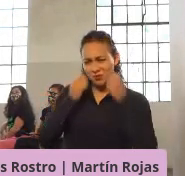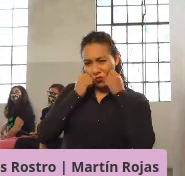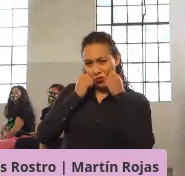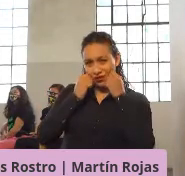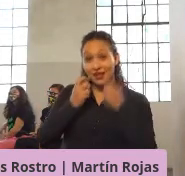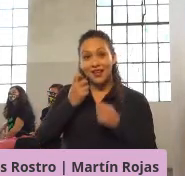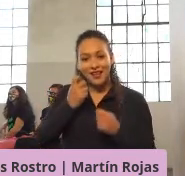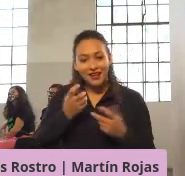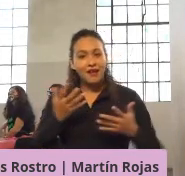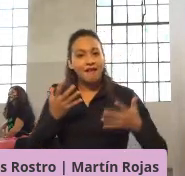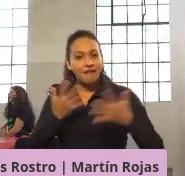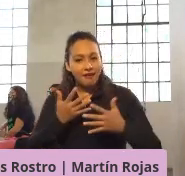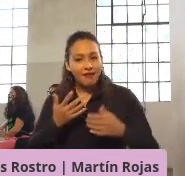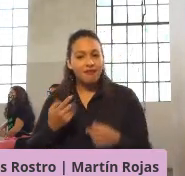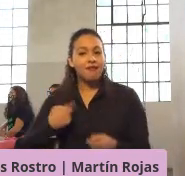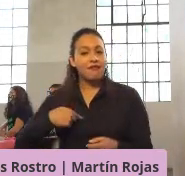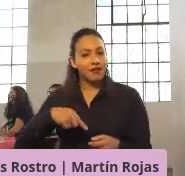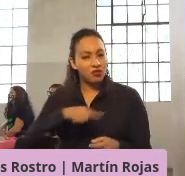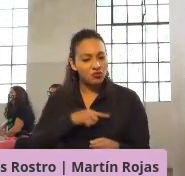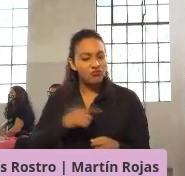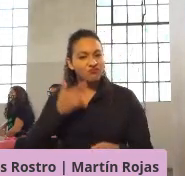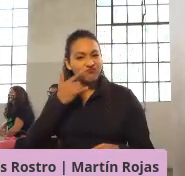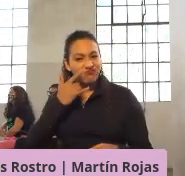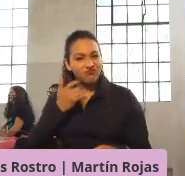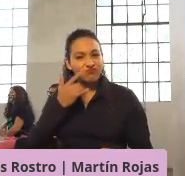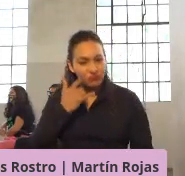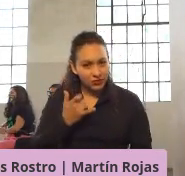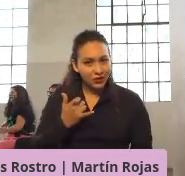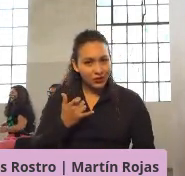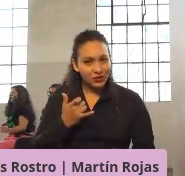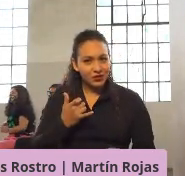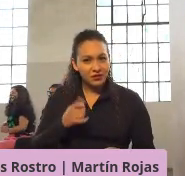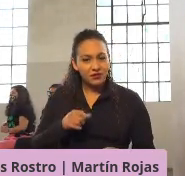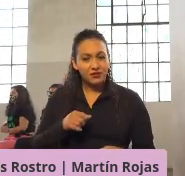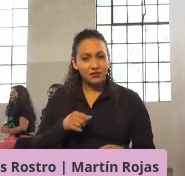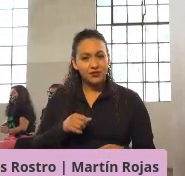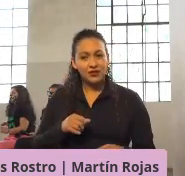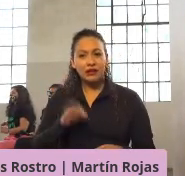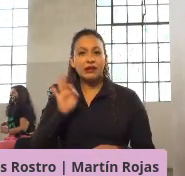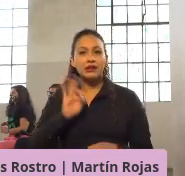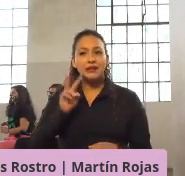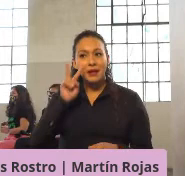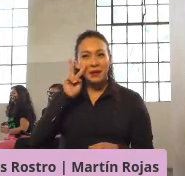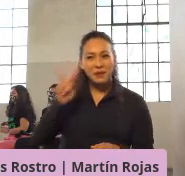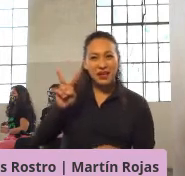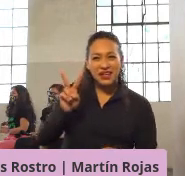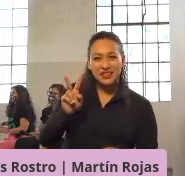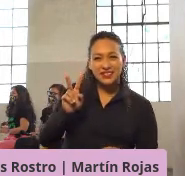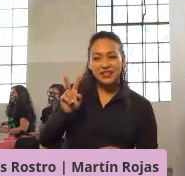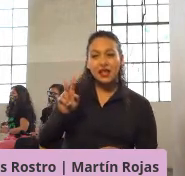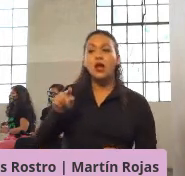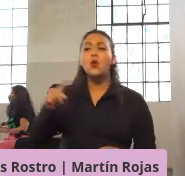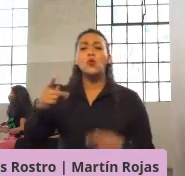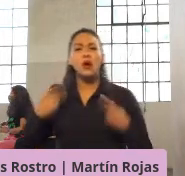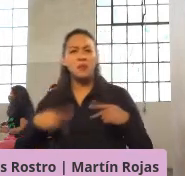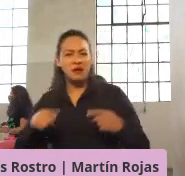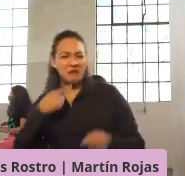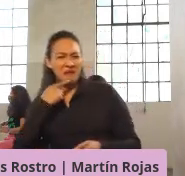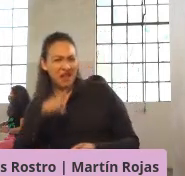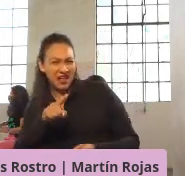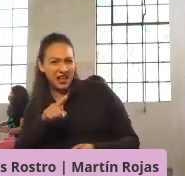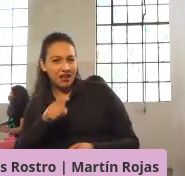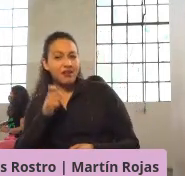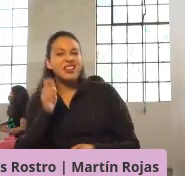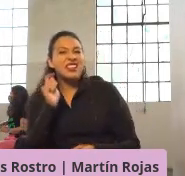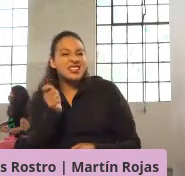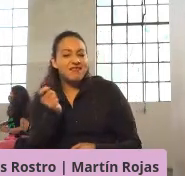accionar, y tú tomas la palabra y la interpretas en otra cosa que traduce un poco la energía que traes internamente, pues, que no, o sea,